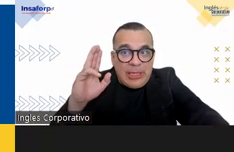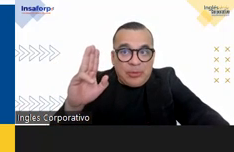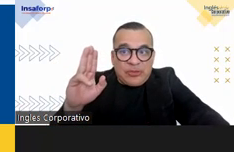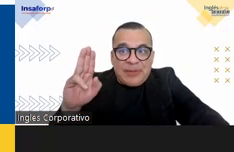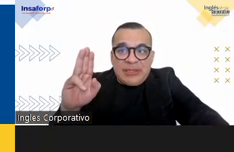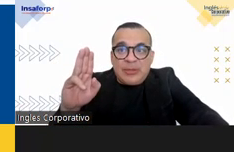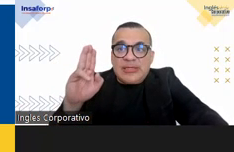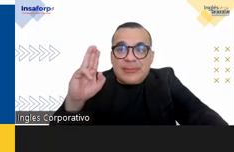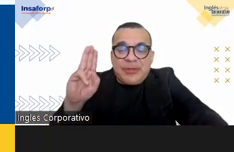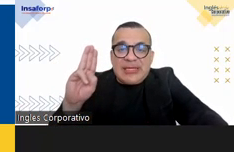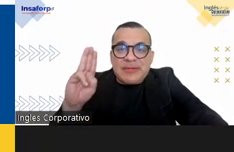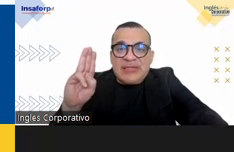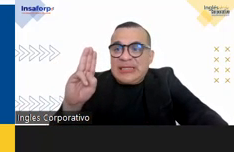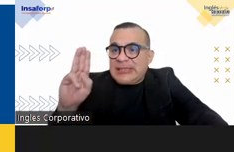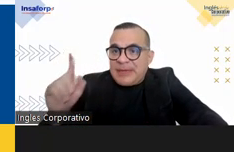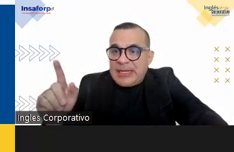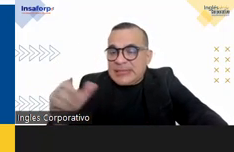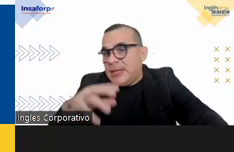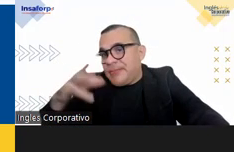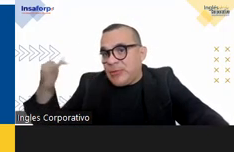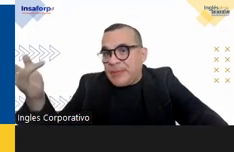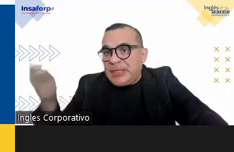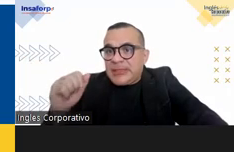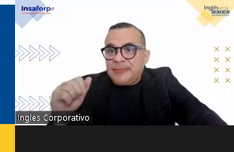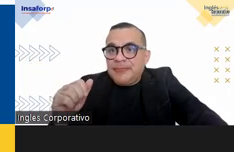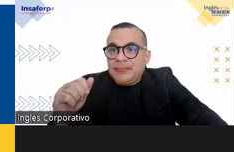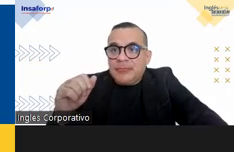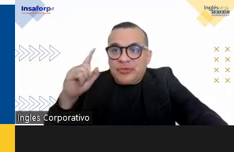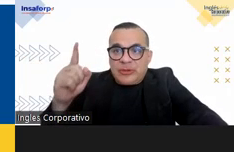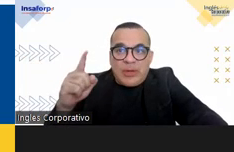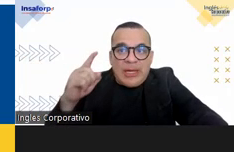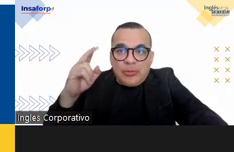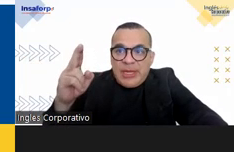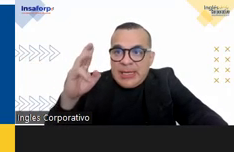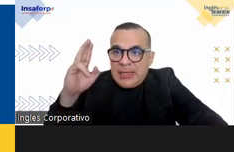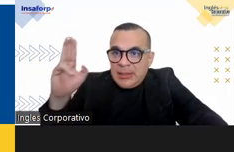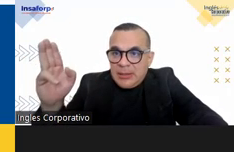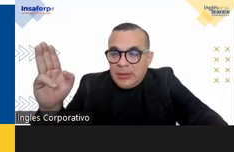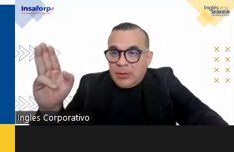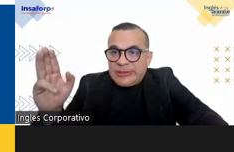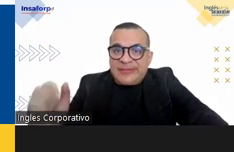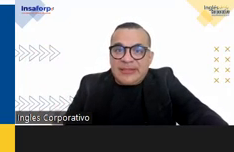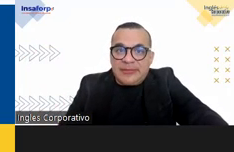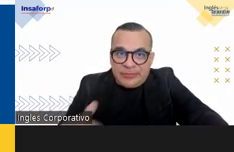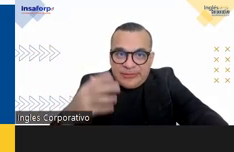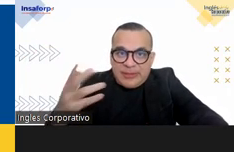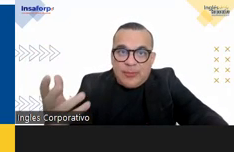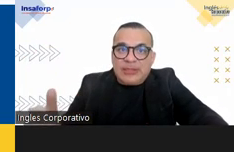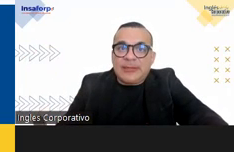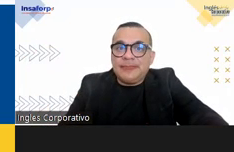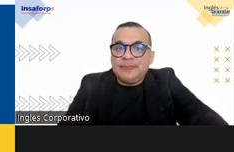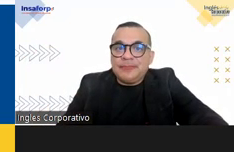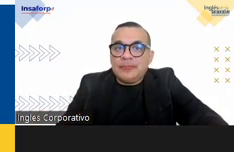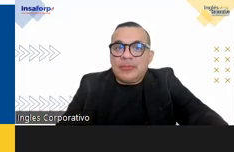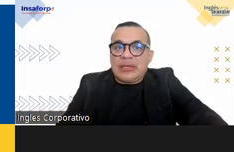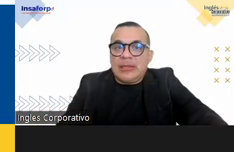pero hemos aprendido que se pueden expresar de tres maneras para una meta: porcentual, numérica o tácita, si usted se